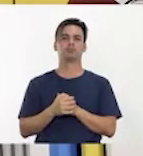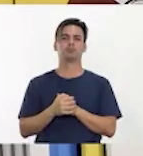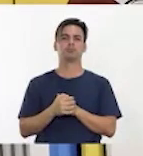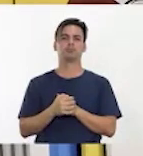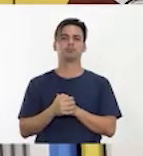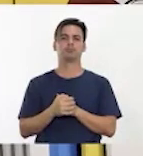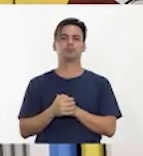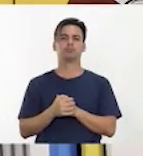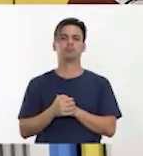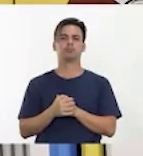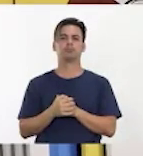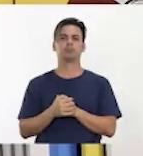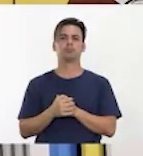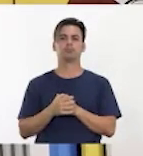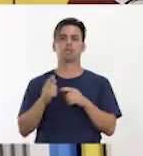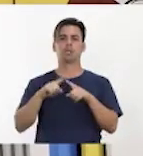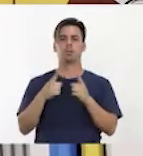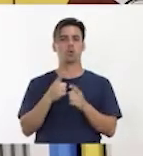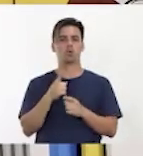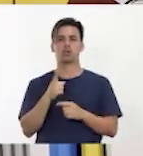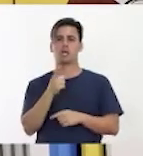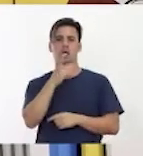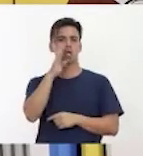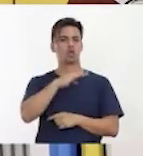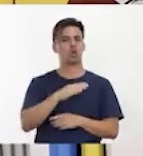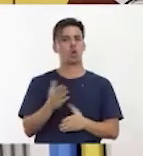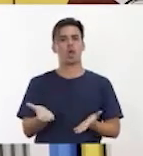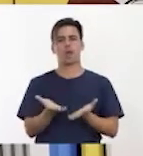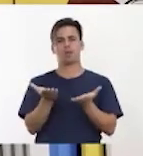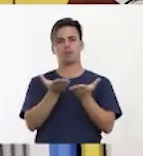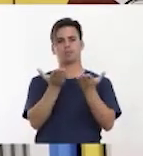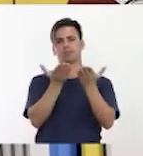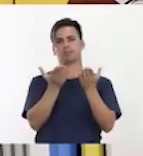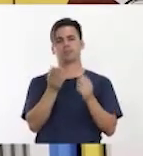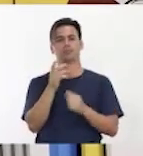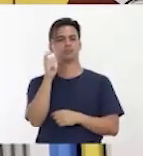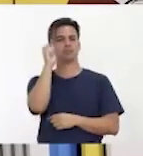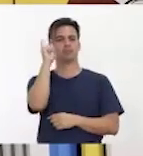y el por qué una no puede progresar